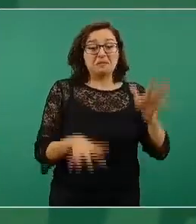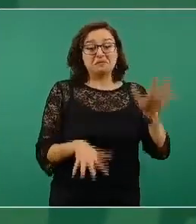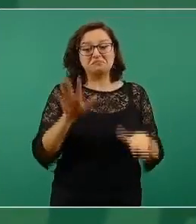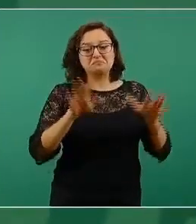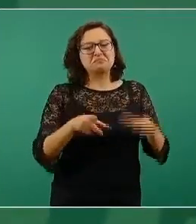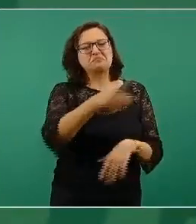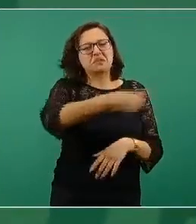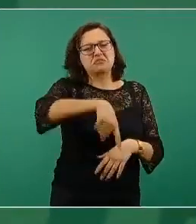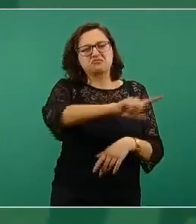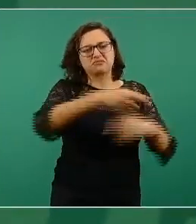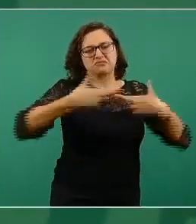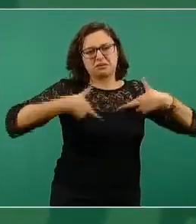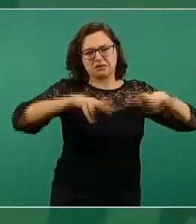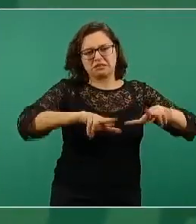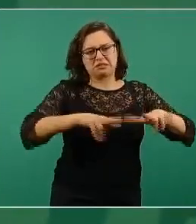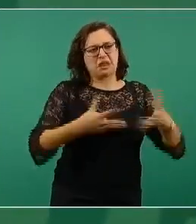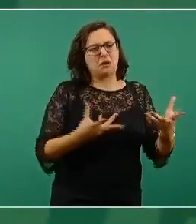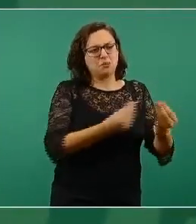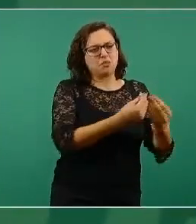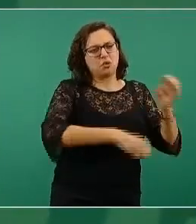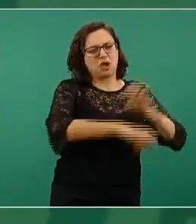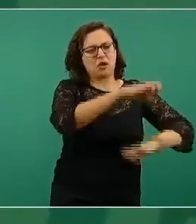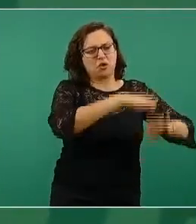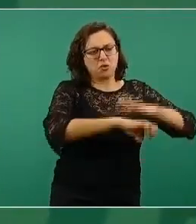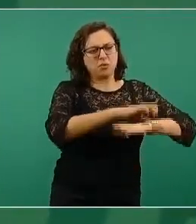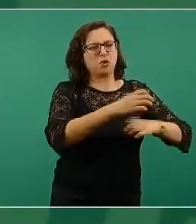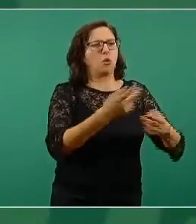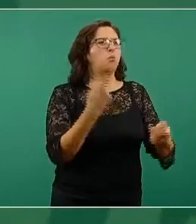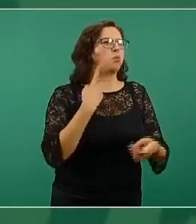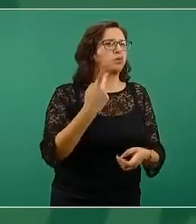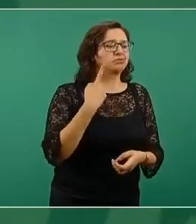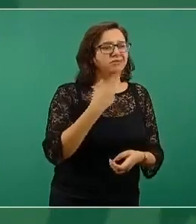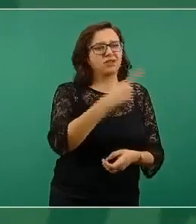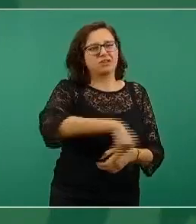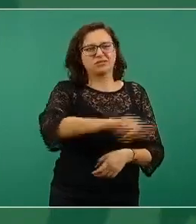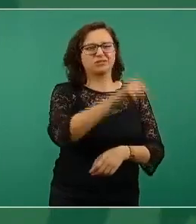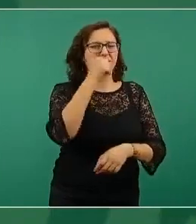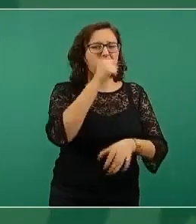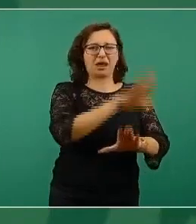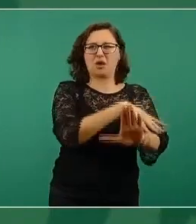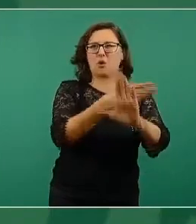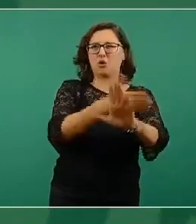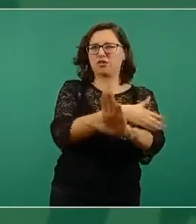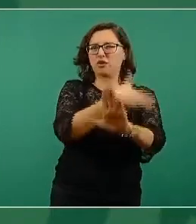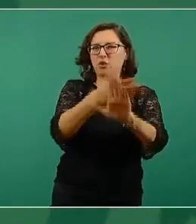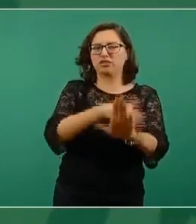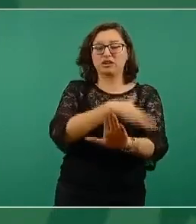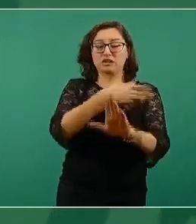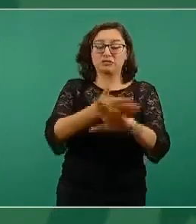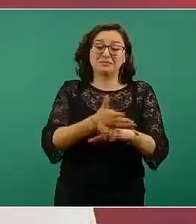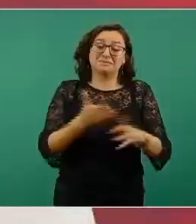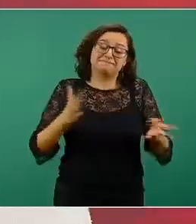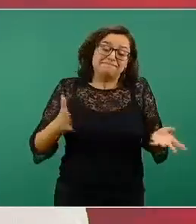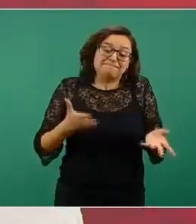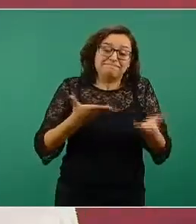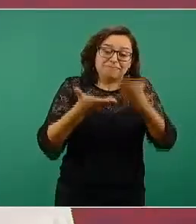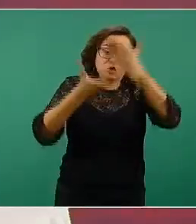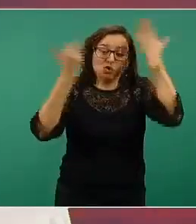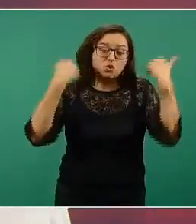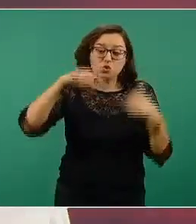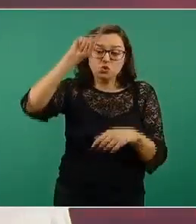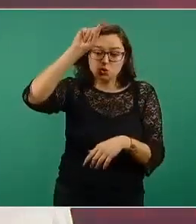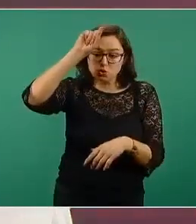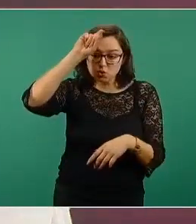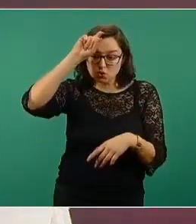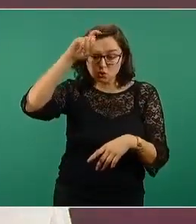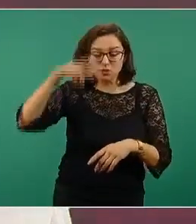económico, político, que están en contra de los cambios que están ocurriendo en esta etapa del gobierno. Ahora, respecto a